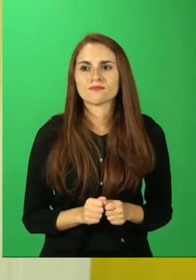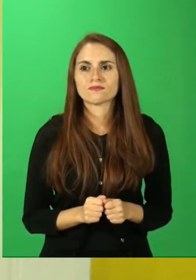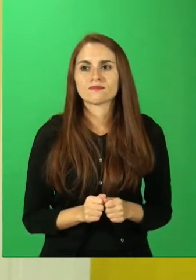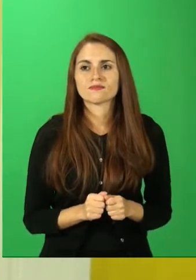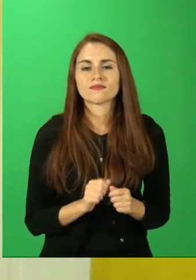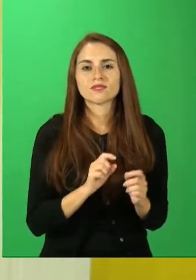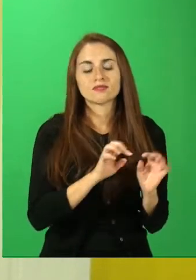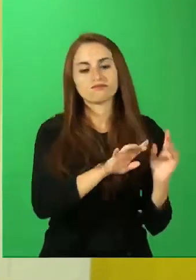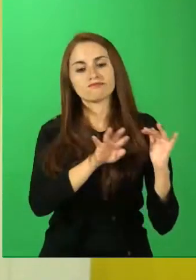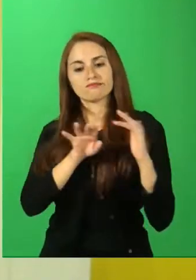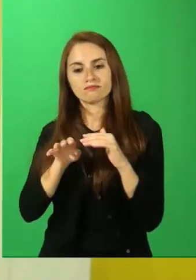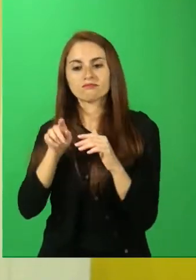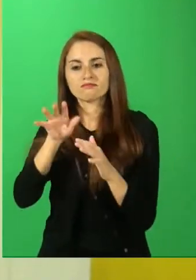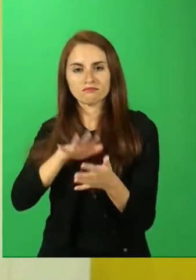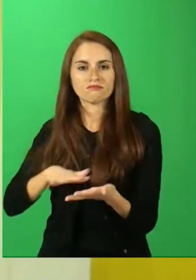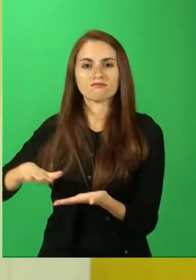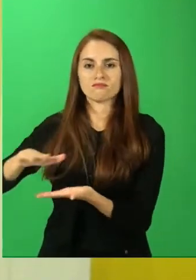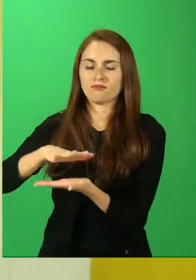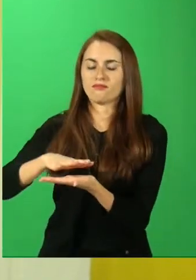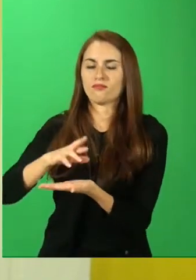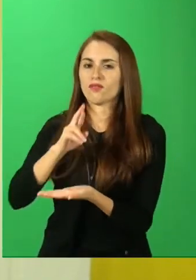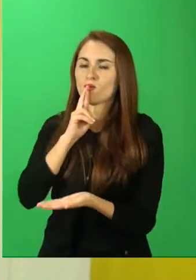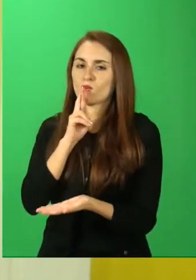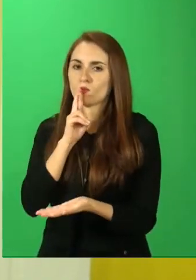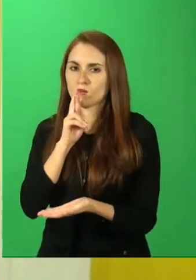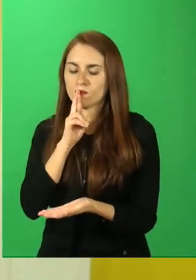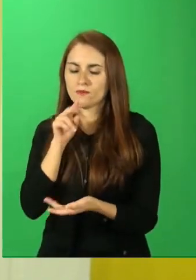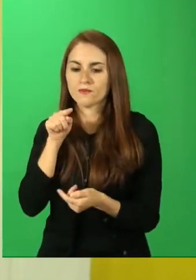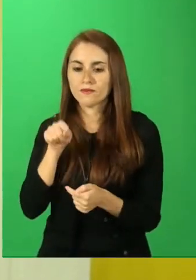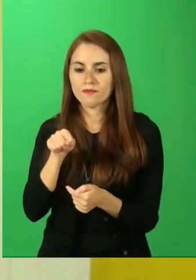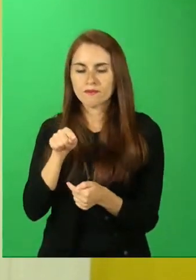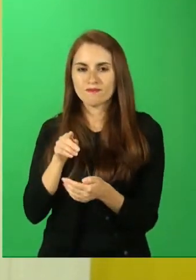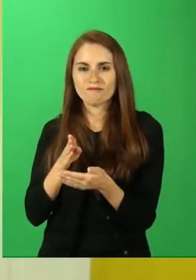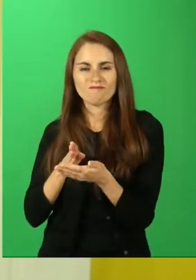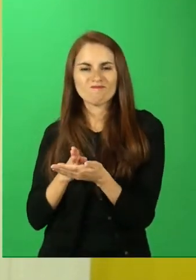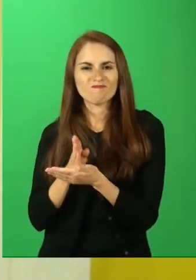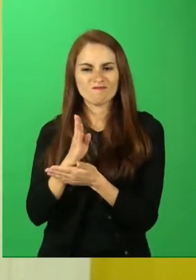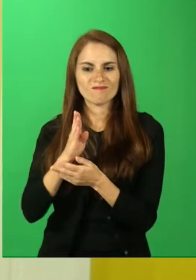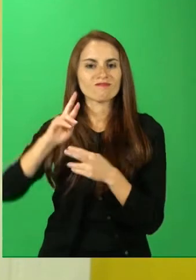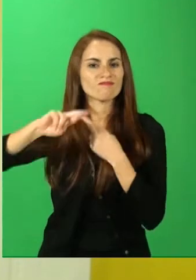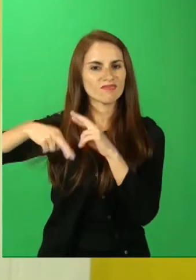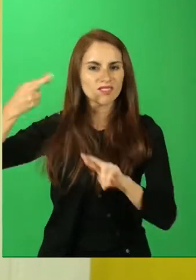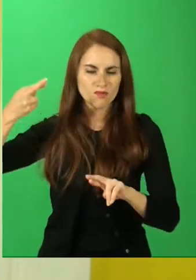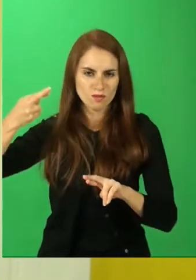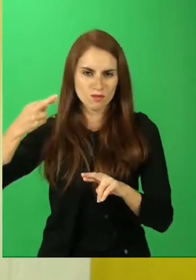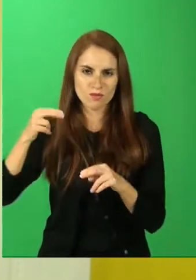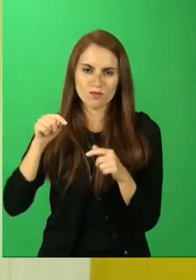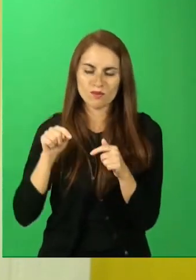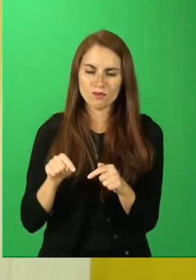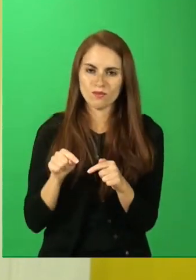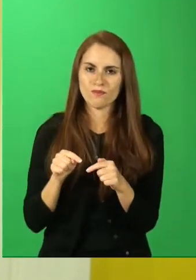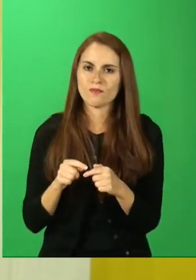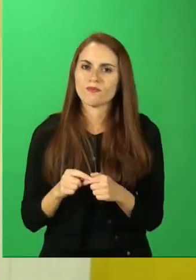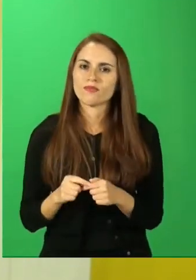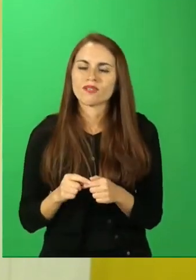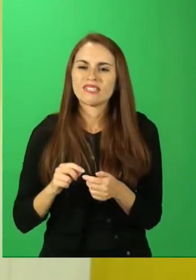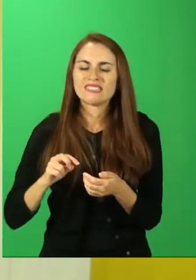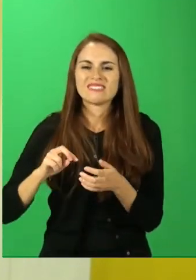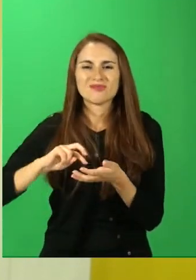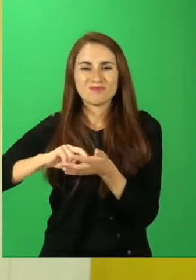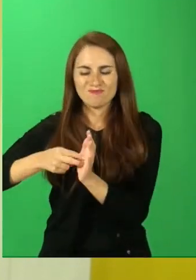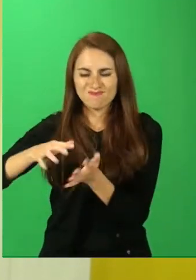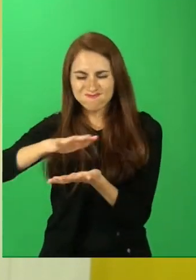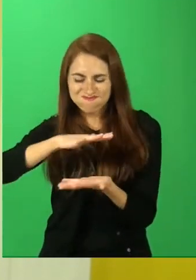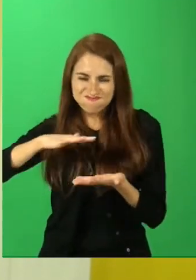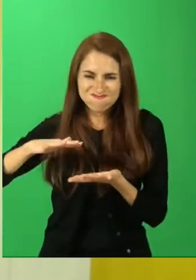se devuelven a Rusia. Y ahí se desata esta revolución, se desata esta crisis,